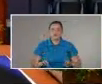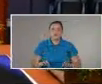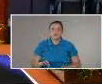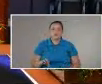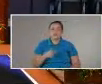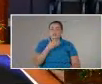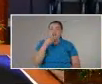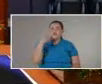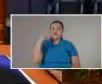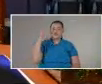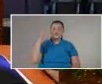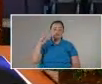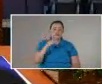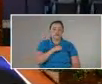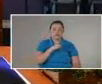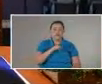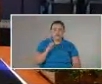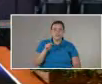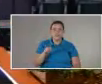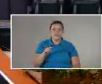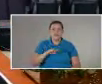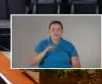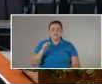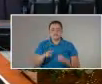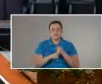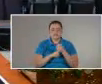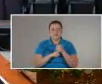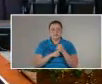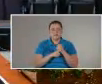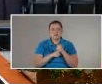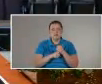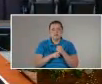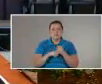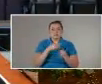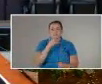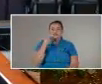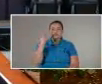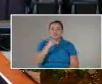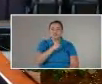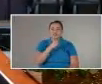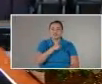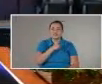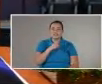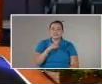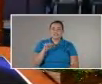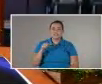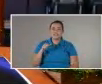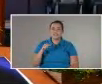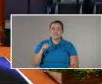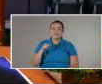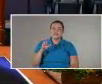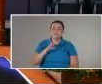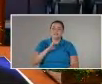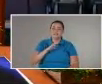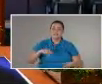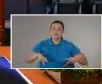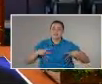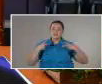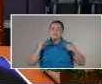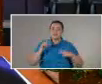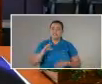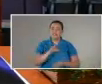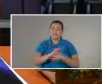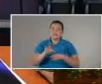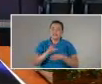voluntad de Dios, ya estamos en problemas. Y Dios lo que quiere es que si tenemos que atravesar como Él mismo lo atravesó en la